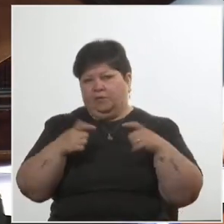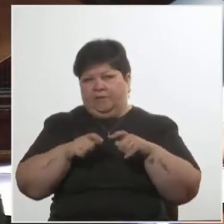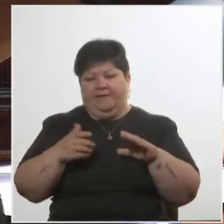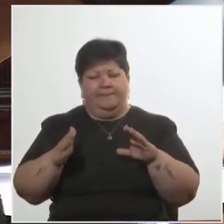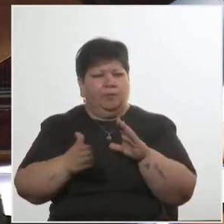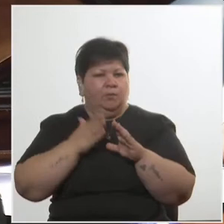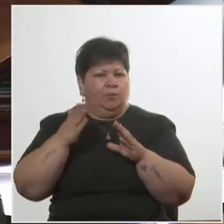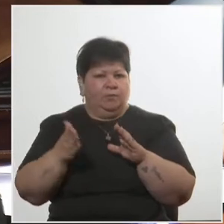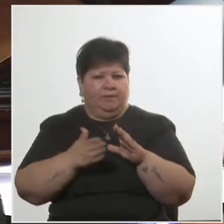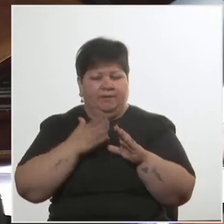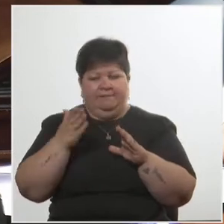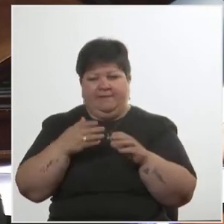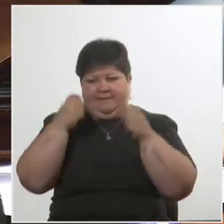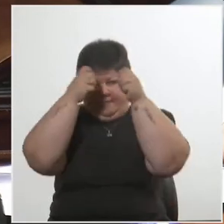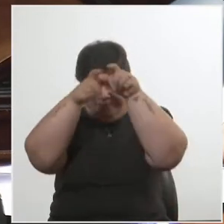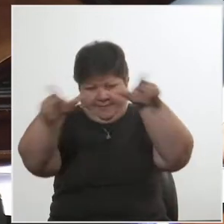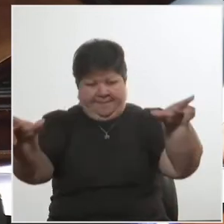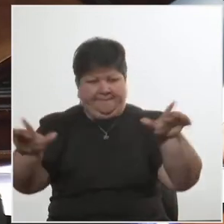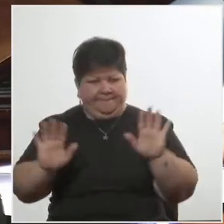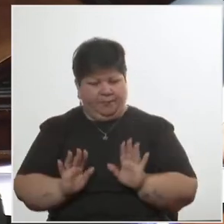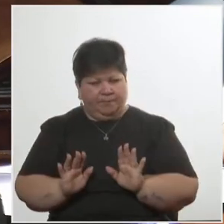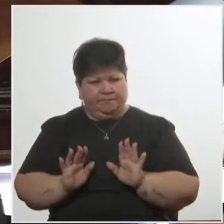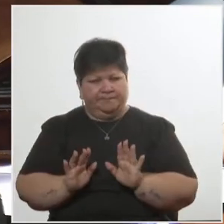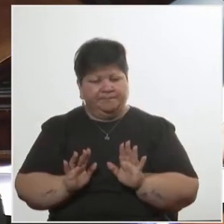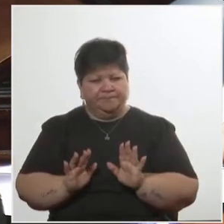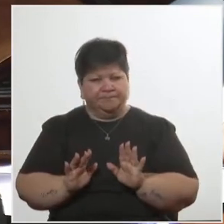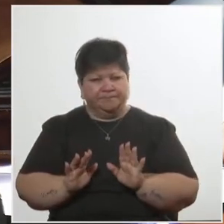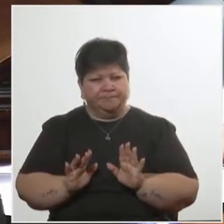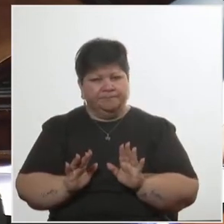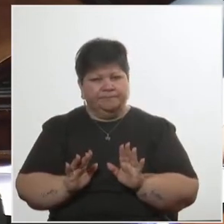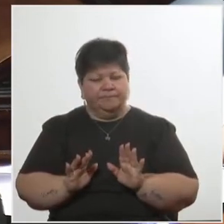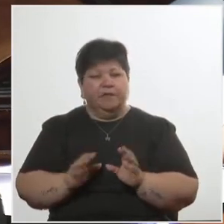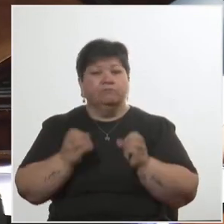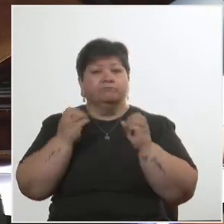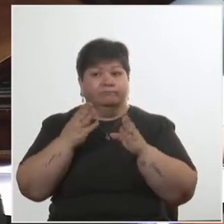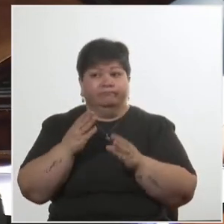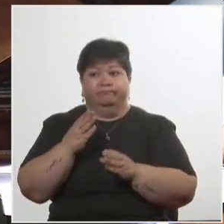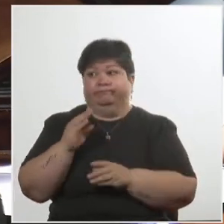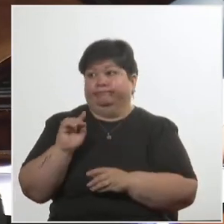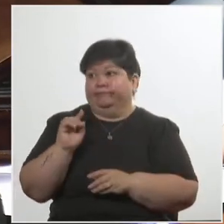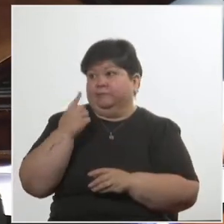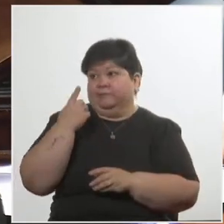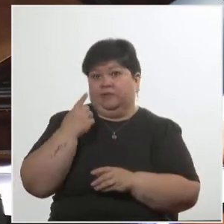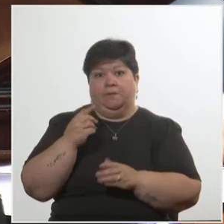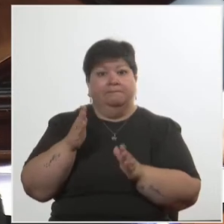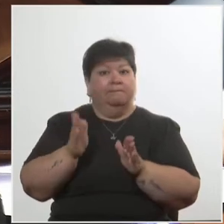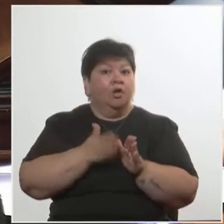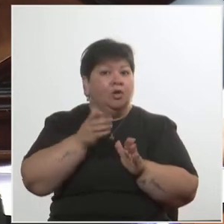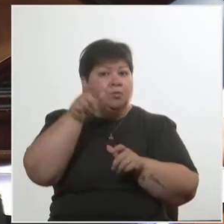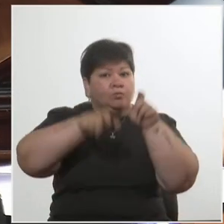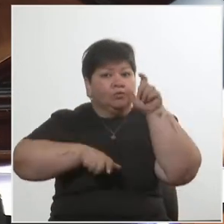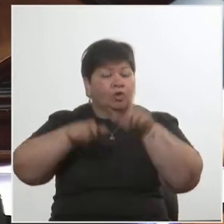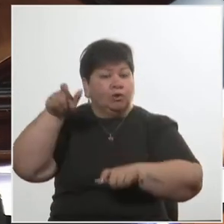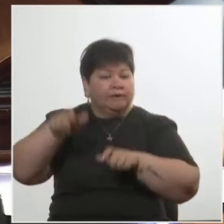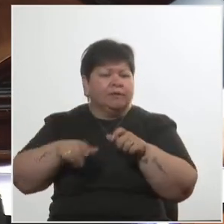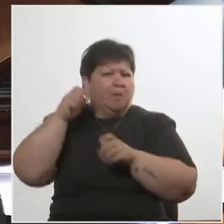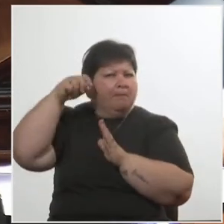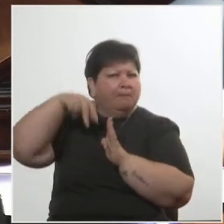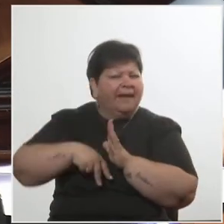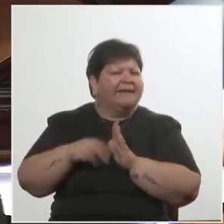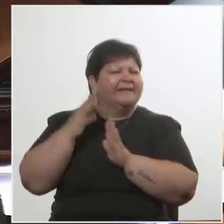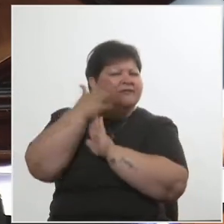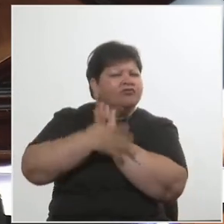agropecuaria iniciando por los productores que tenemos que hacer un plan Nacional de lechería